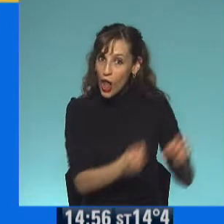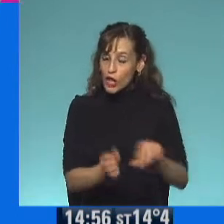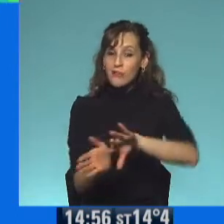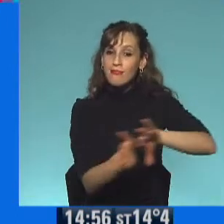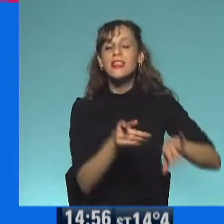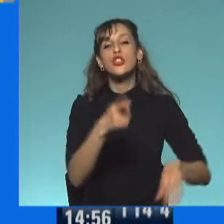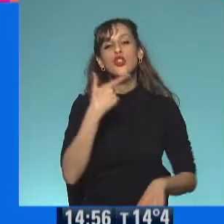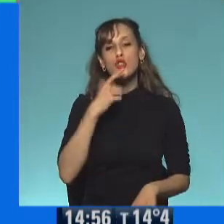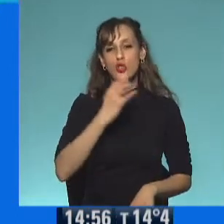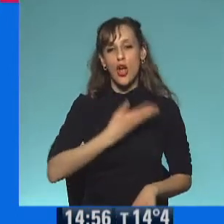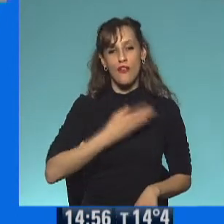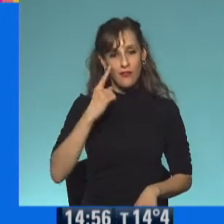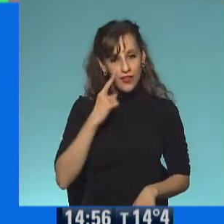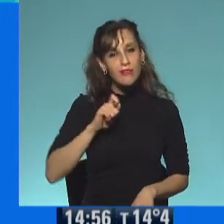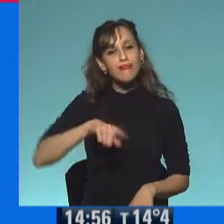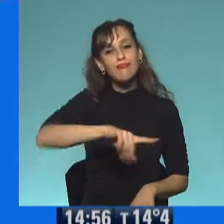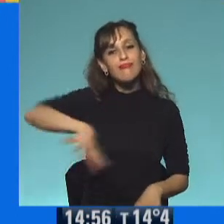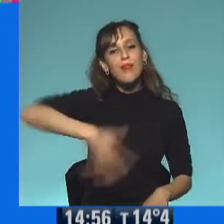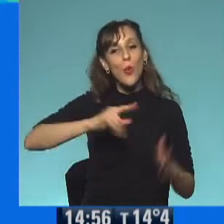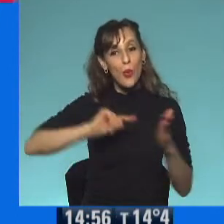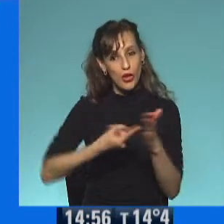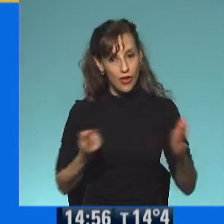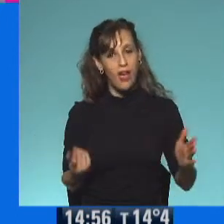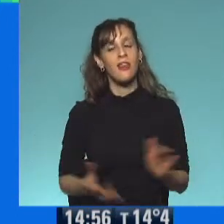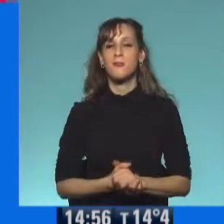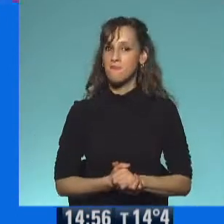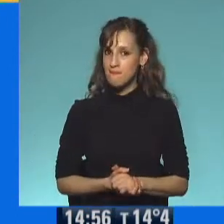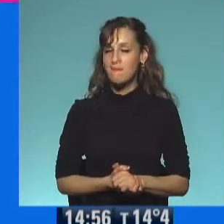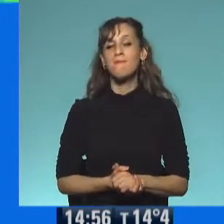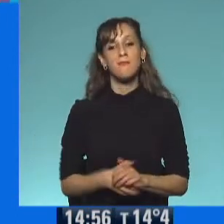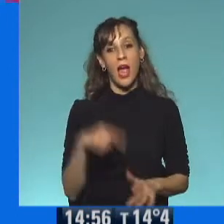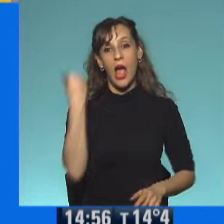de médanos buenos aires con su escuadra también